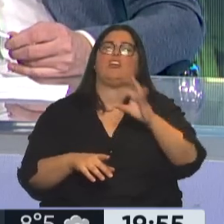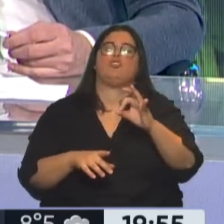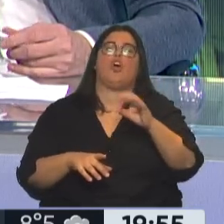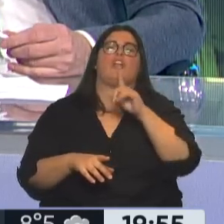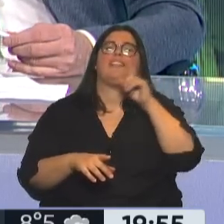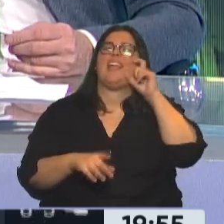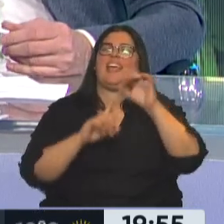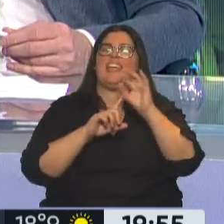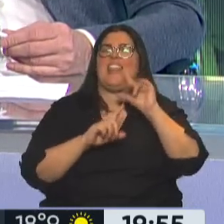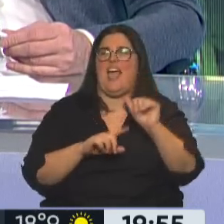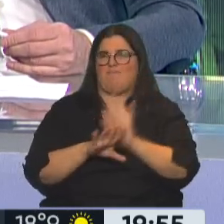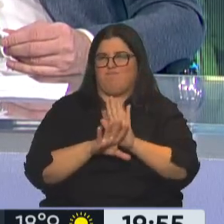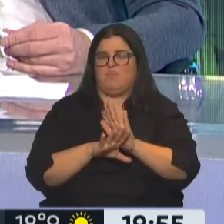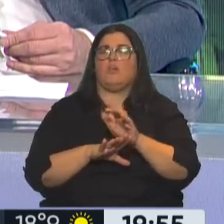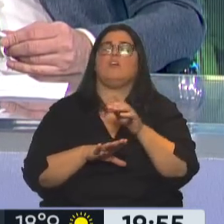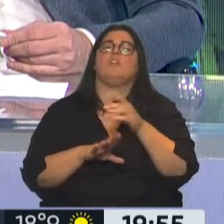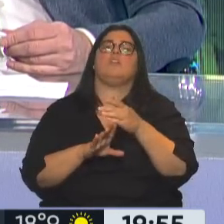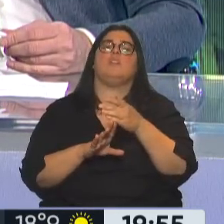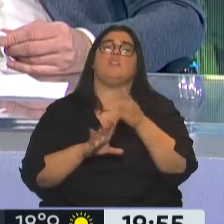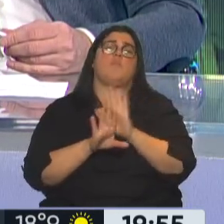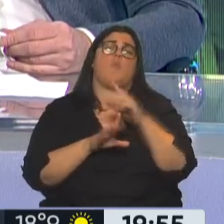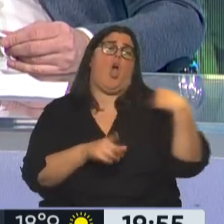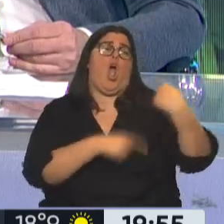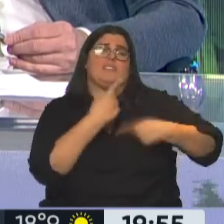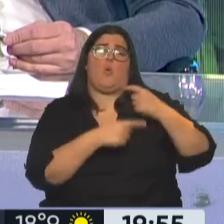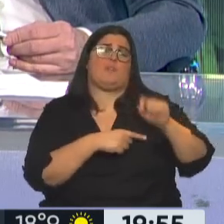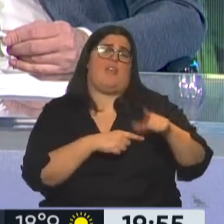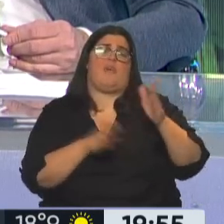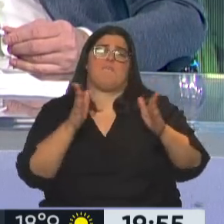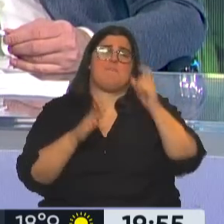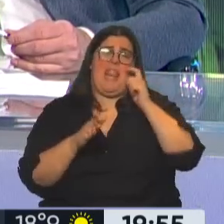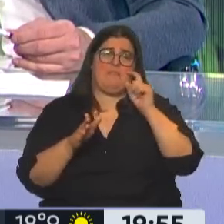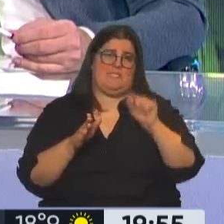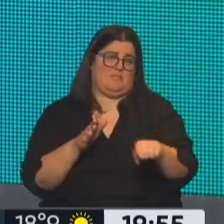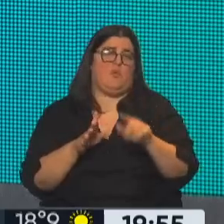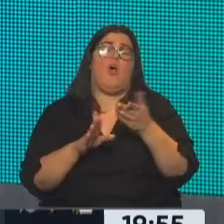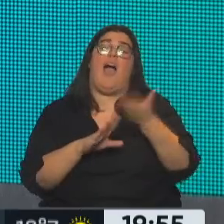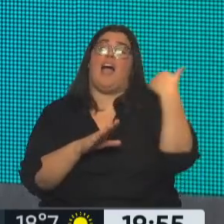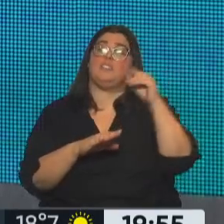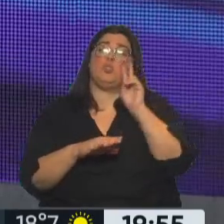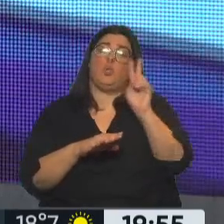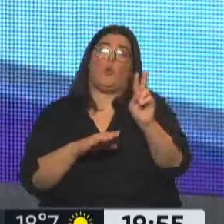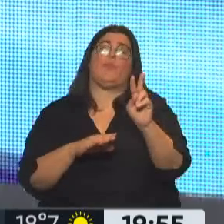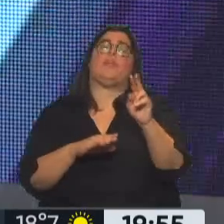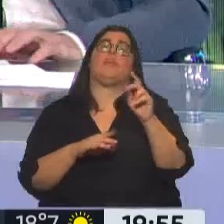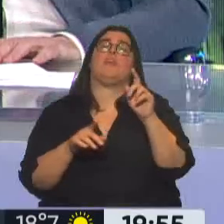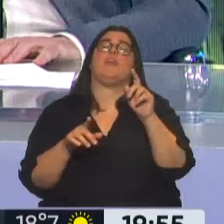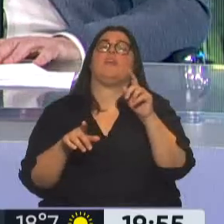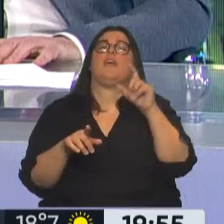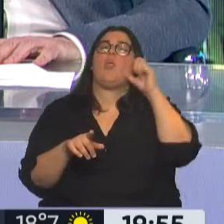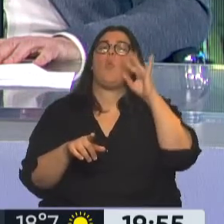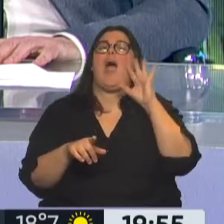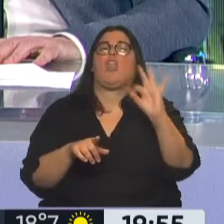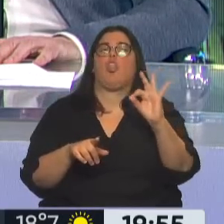ayer lo estaba viendo a Eduardo Menem por televisión reivindicando la década del 90. Y yo digo,